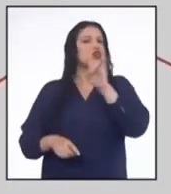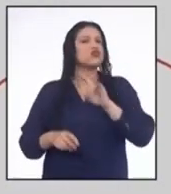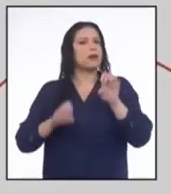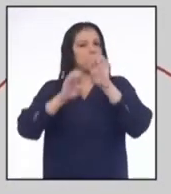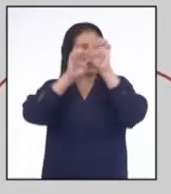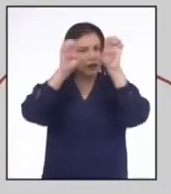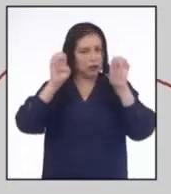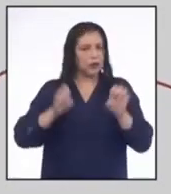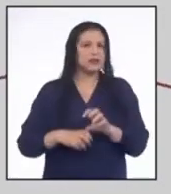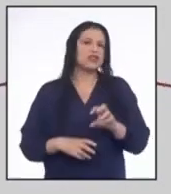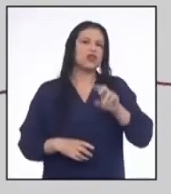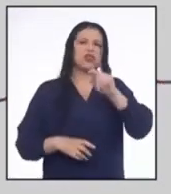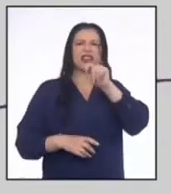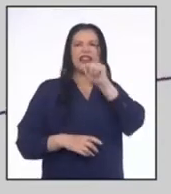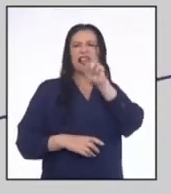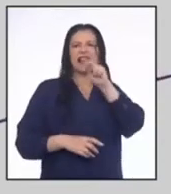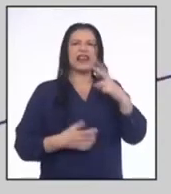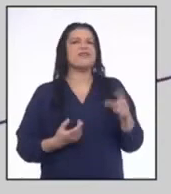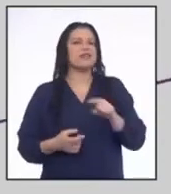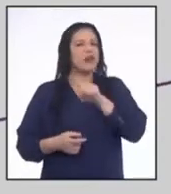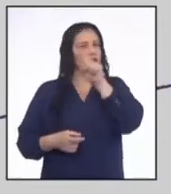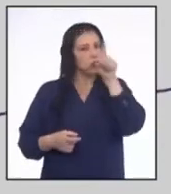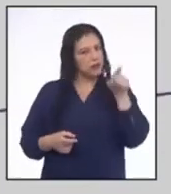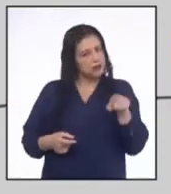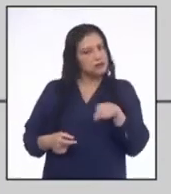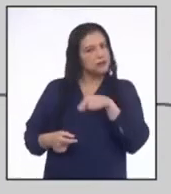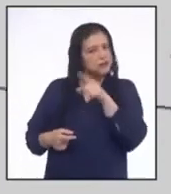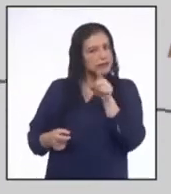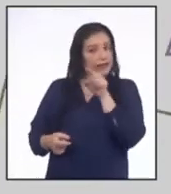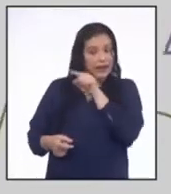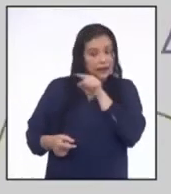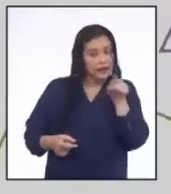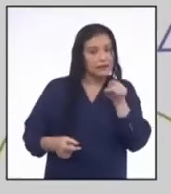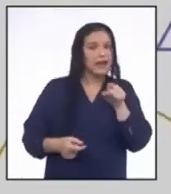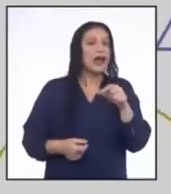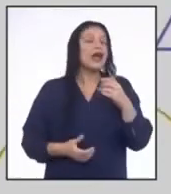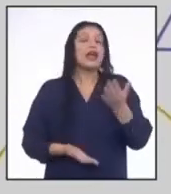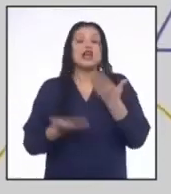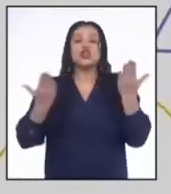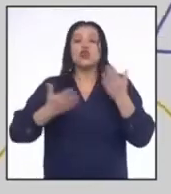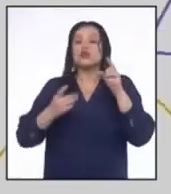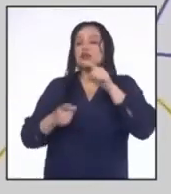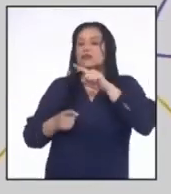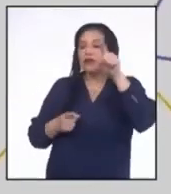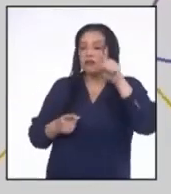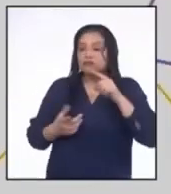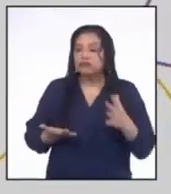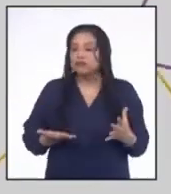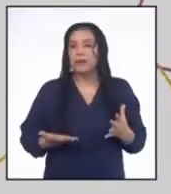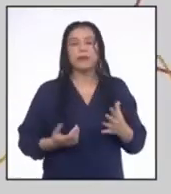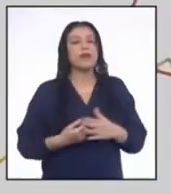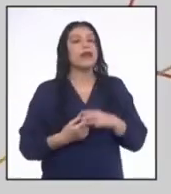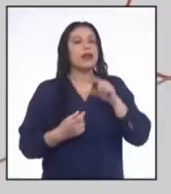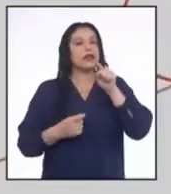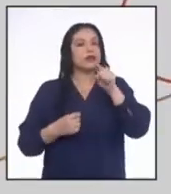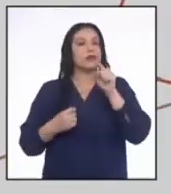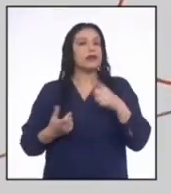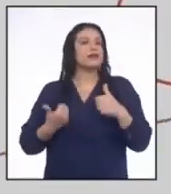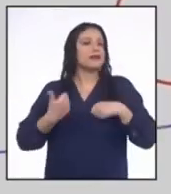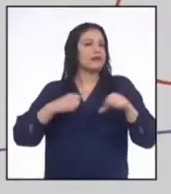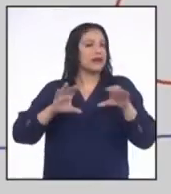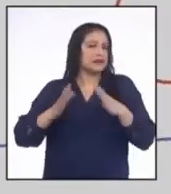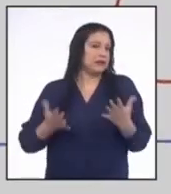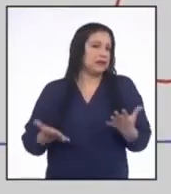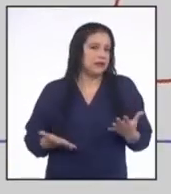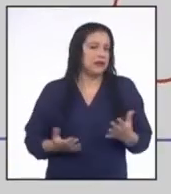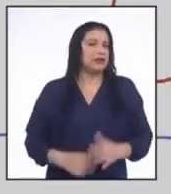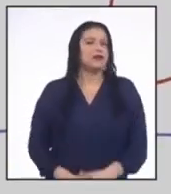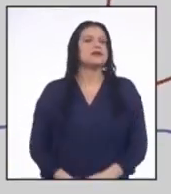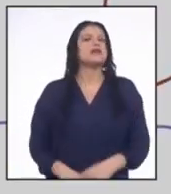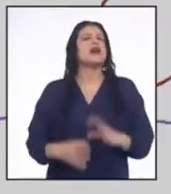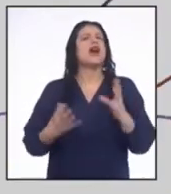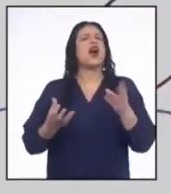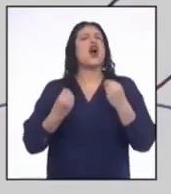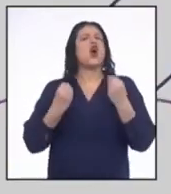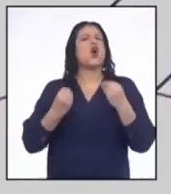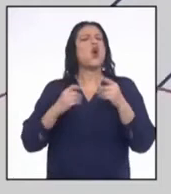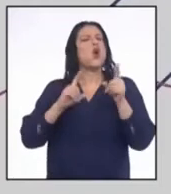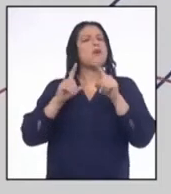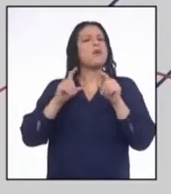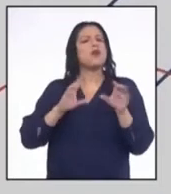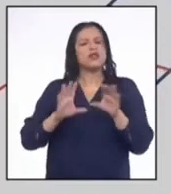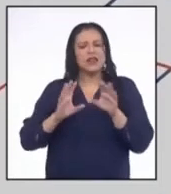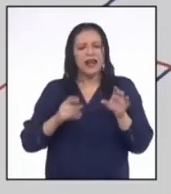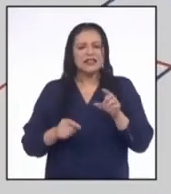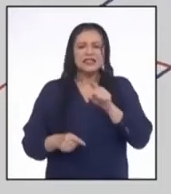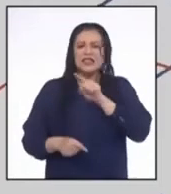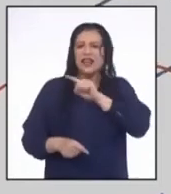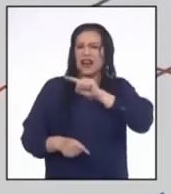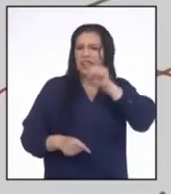la recta tangente a una circunferencia y sus posiciones relativas. Sobre esas actividades, ¿cómo se comporta la